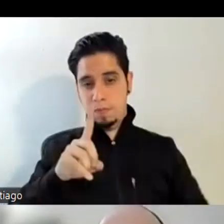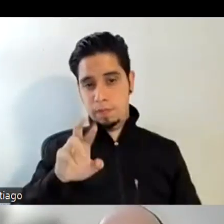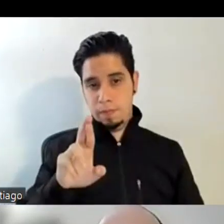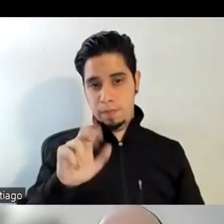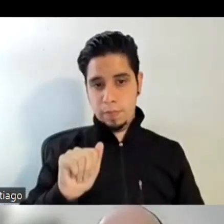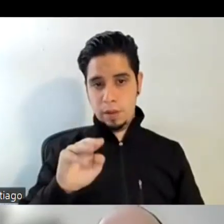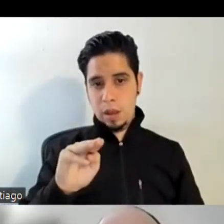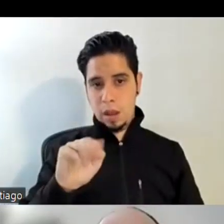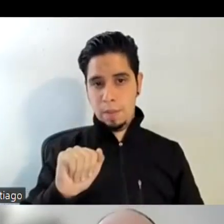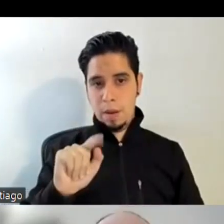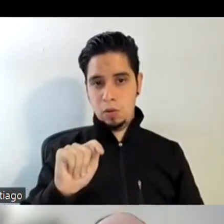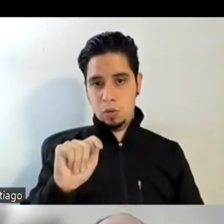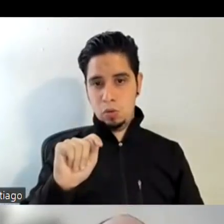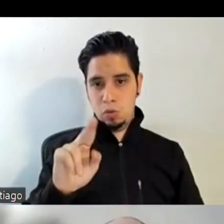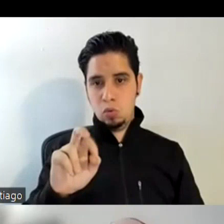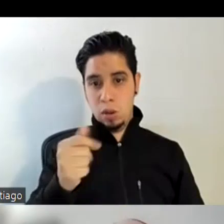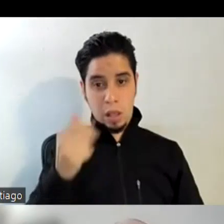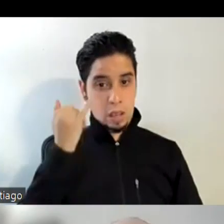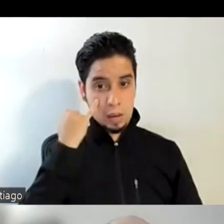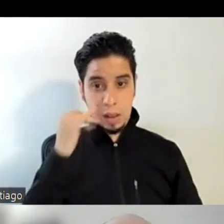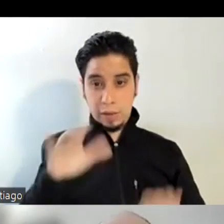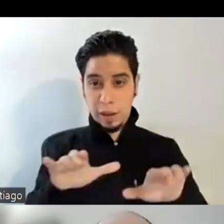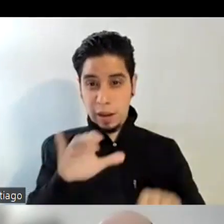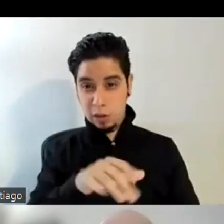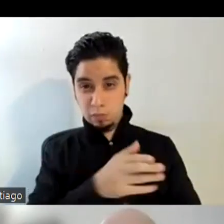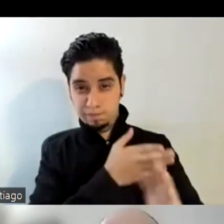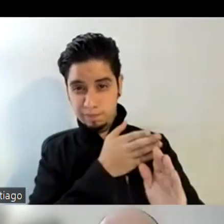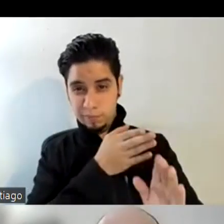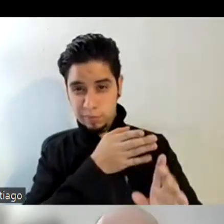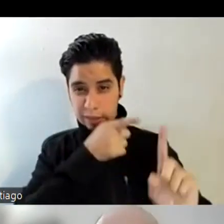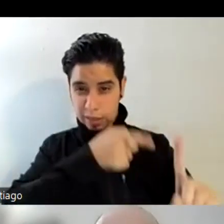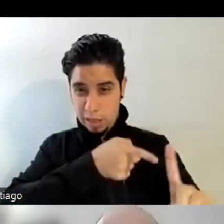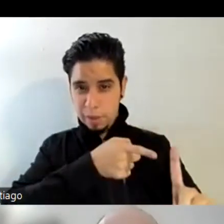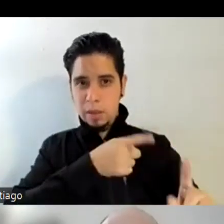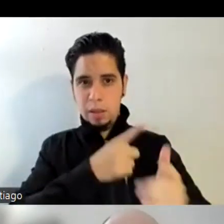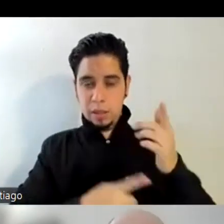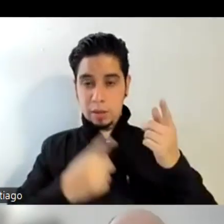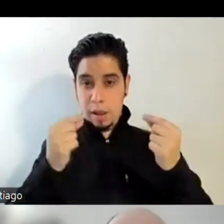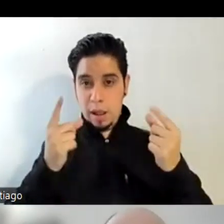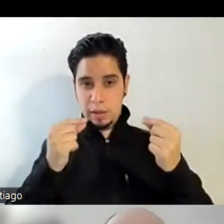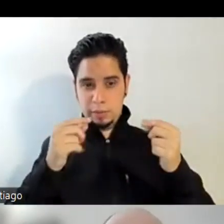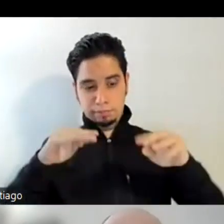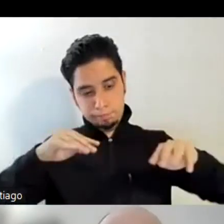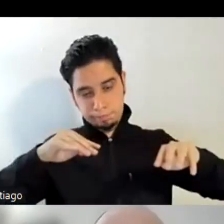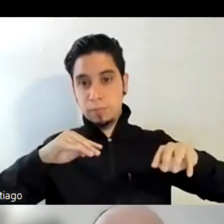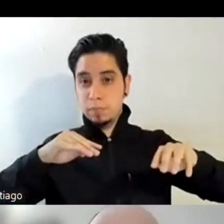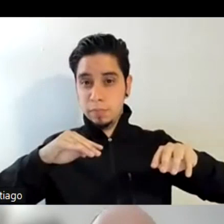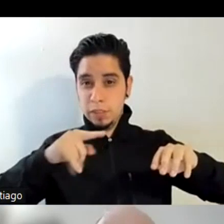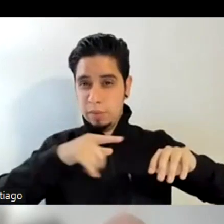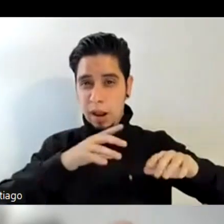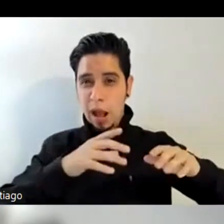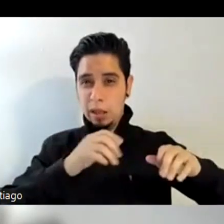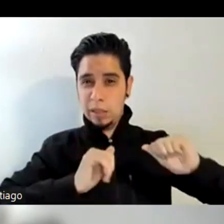ir directamente contra el rey o contra la reina o contra lo establecido, le iba a caer, le iban a cerrar el teatro y iba a